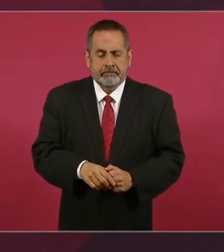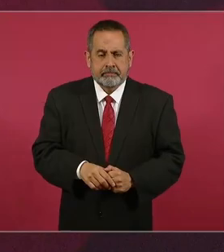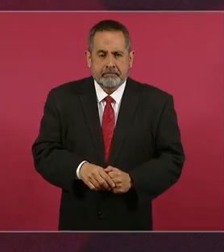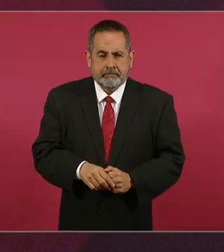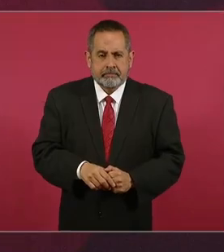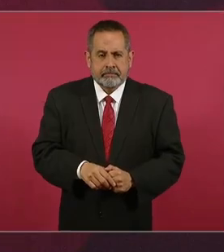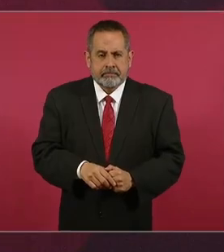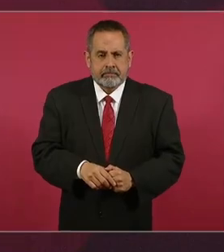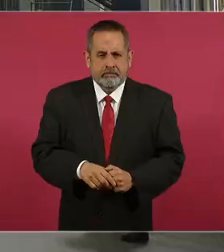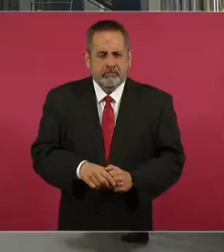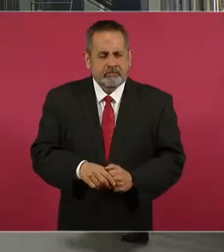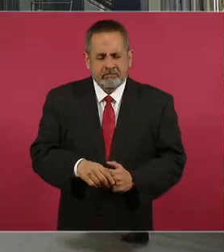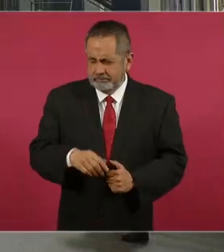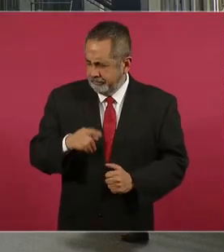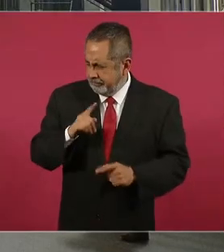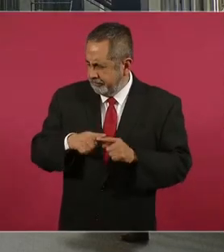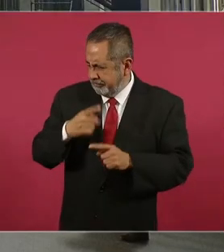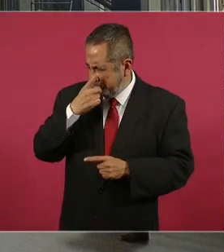lo decía